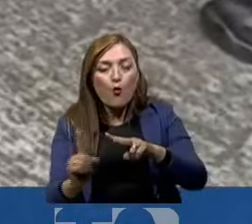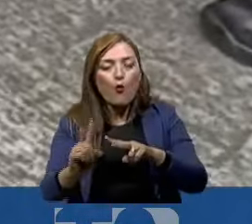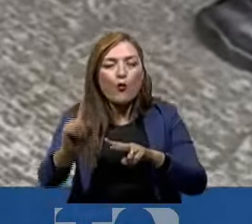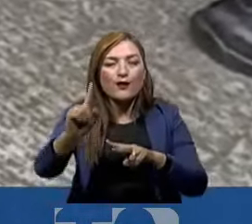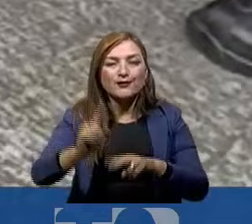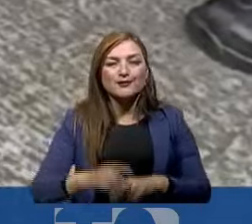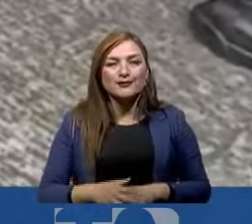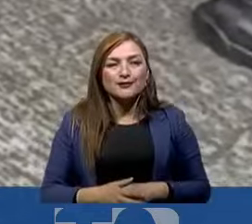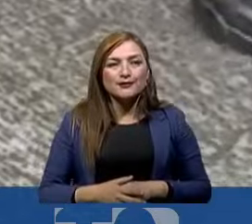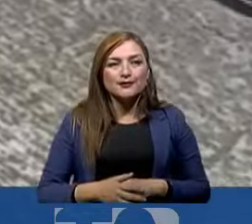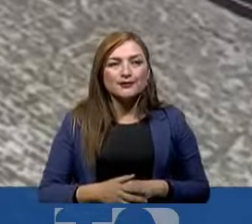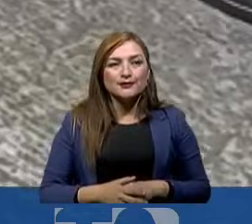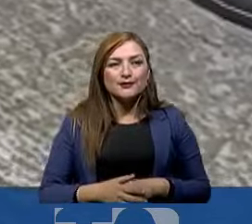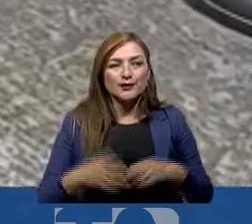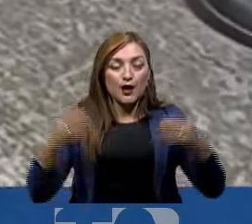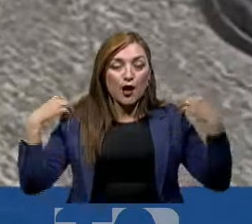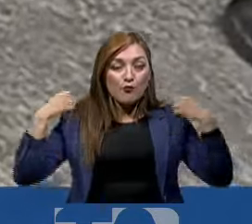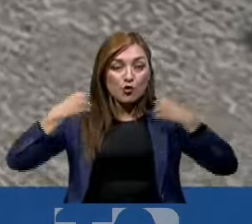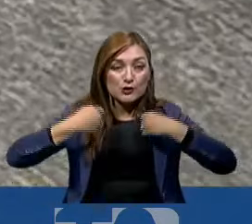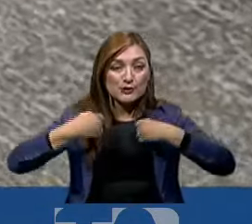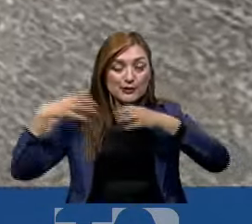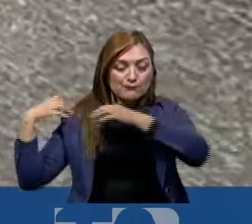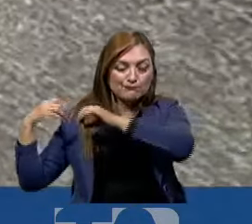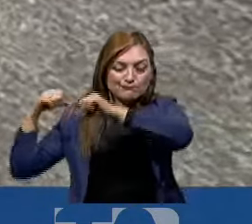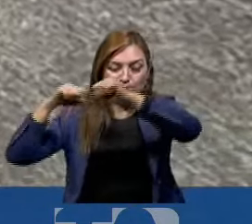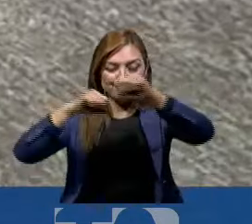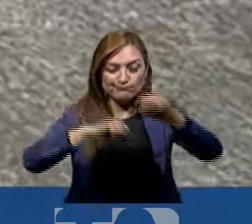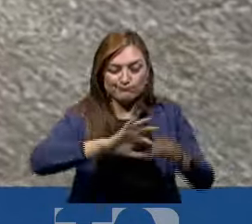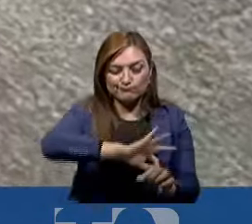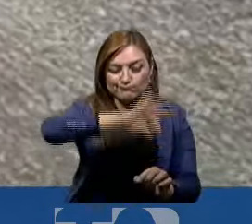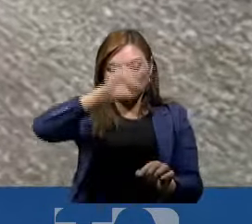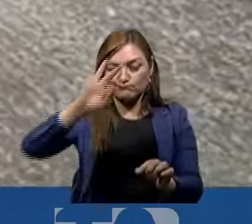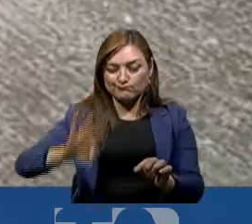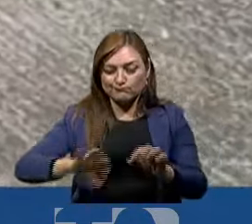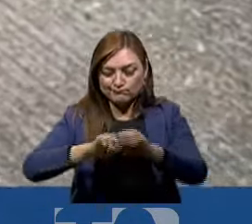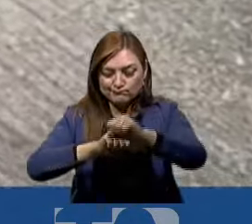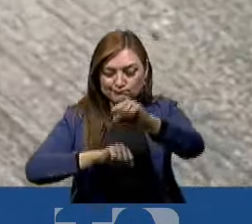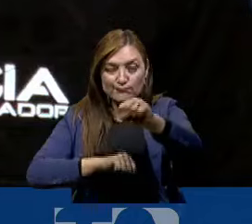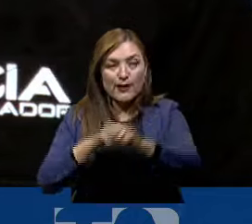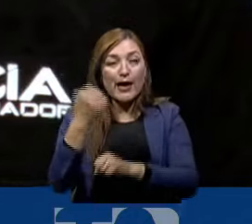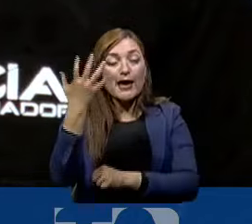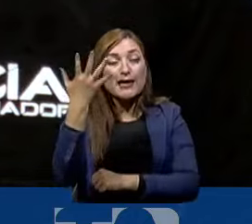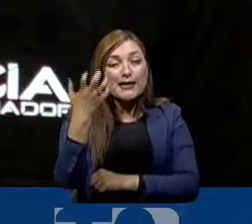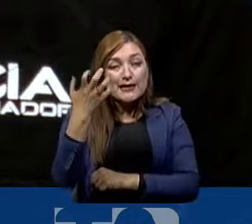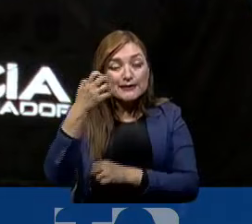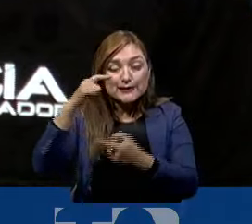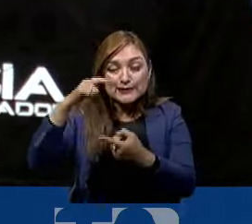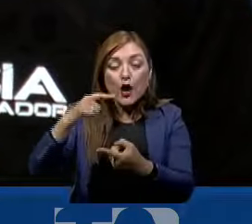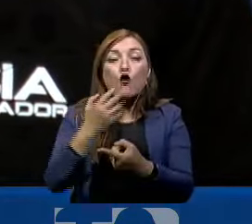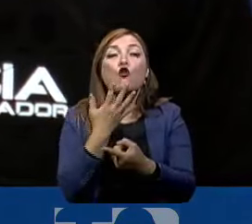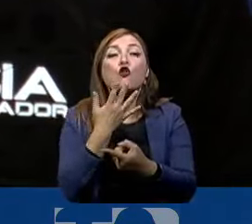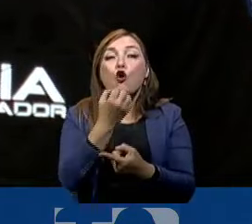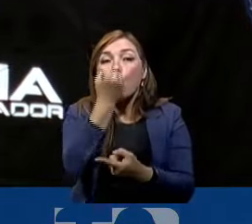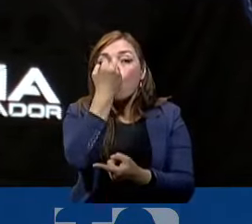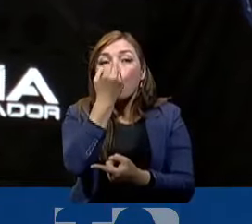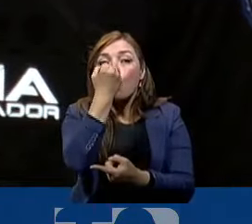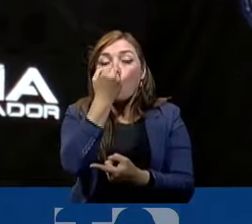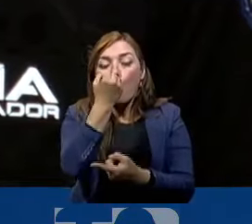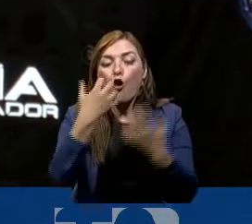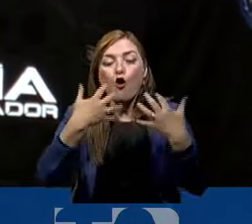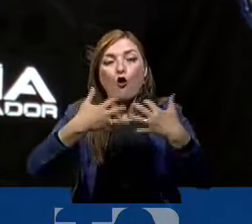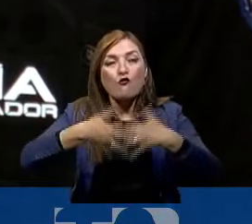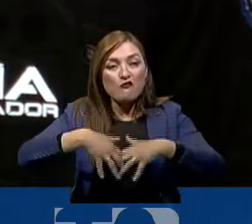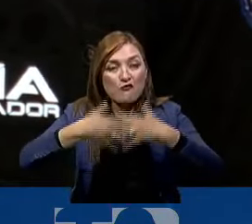explosivos. Se encontró 15 tacos de dinamita. De estos 15 tacos de dinamita, los de color rojo son de